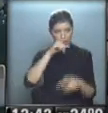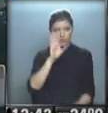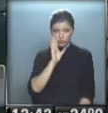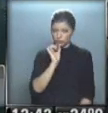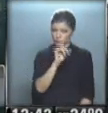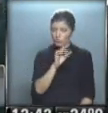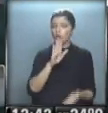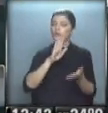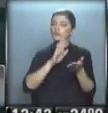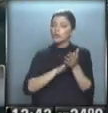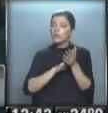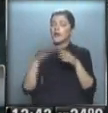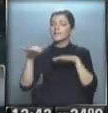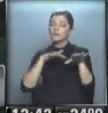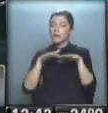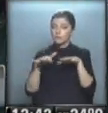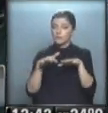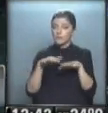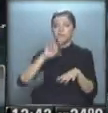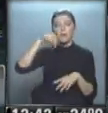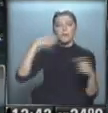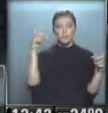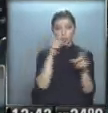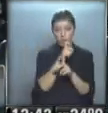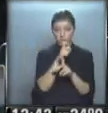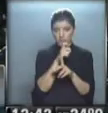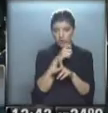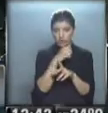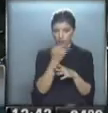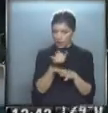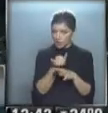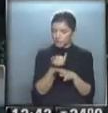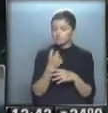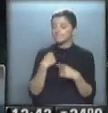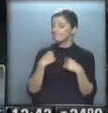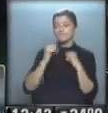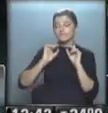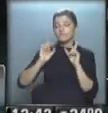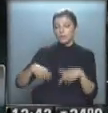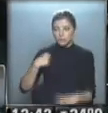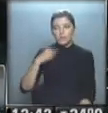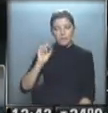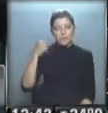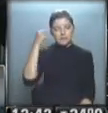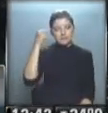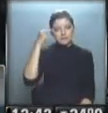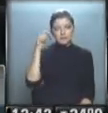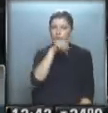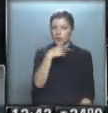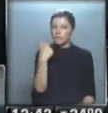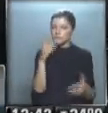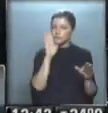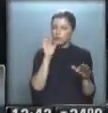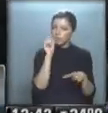respecto a los riesgos y las graves consecuencias de este tema? No sé, la verdad me lo pregunto. Estados Unidos tiene esa